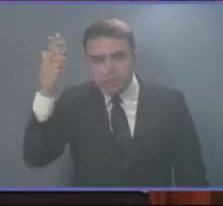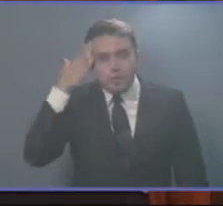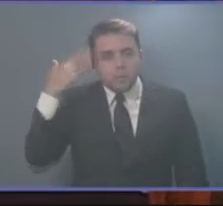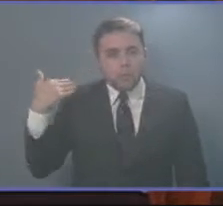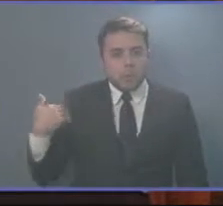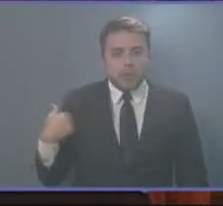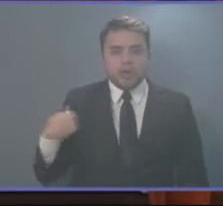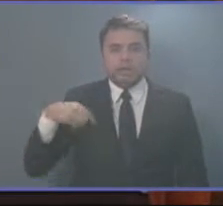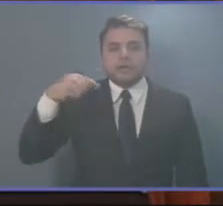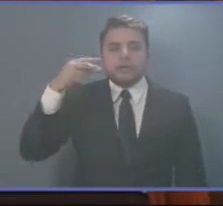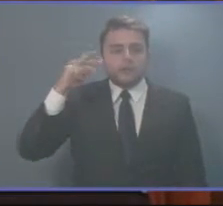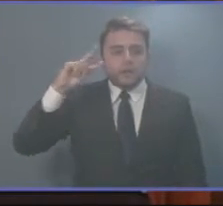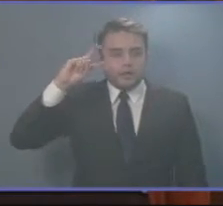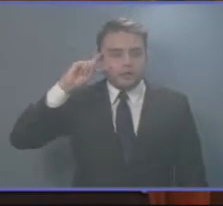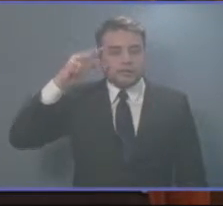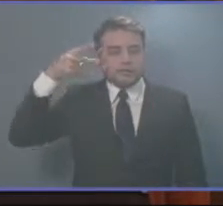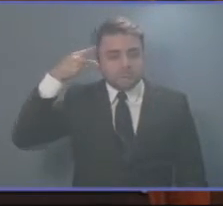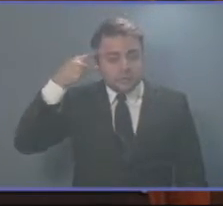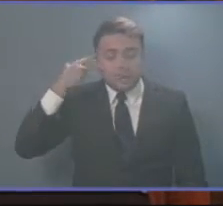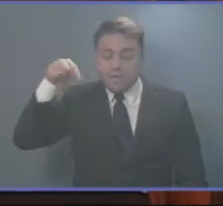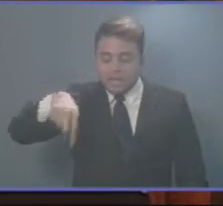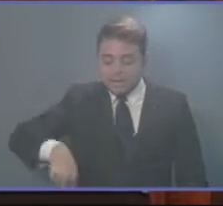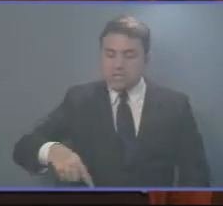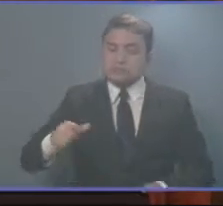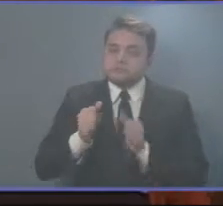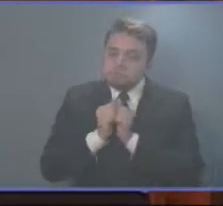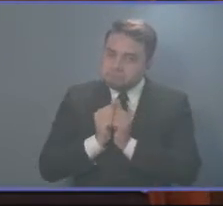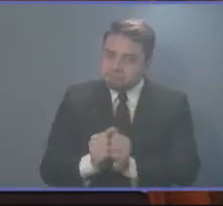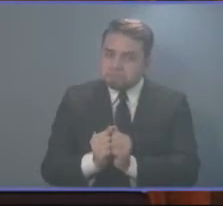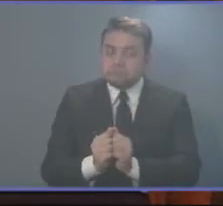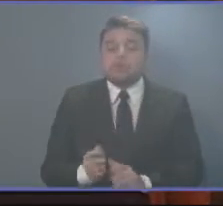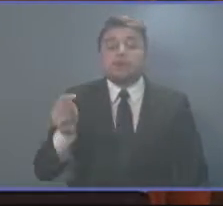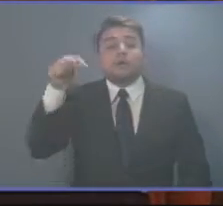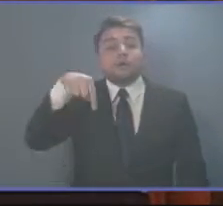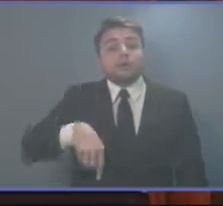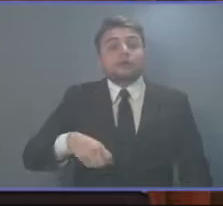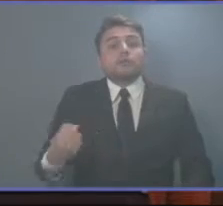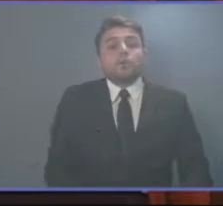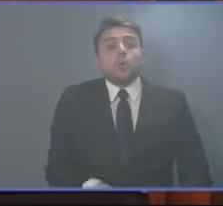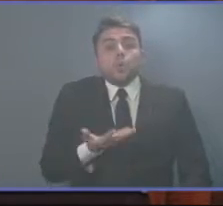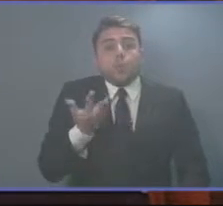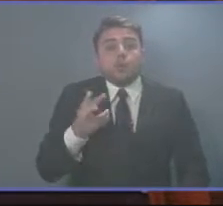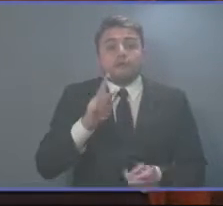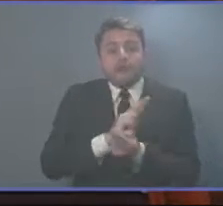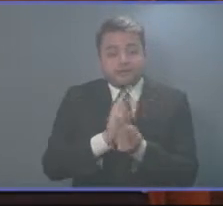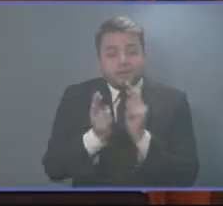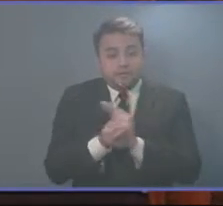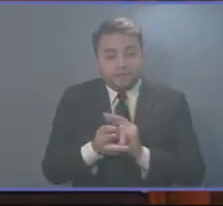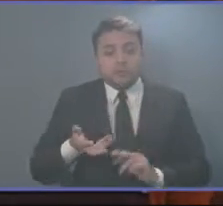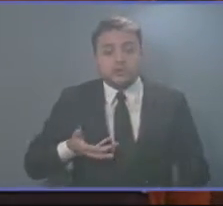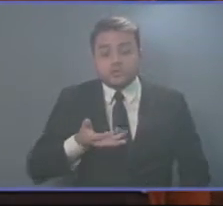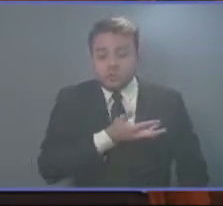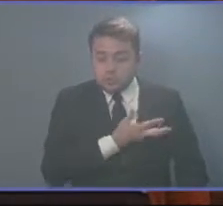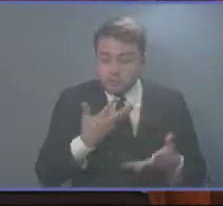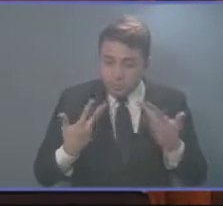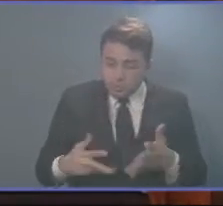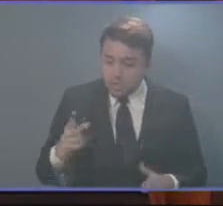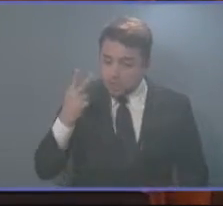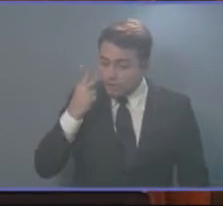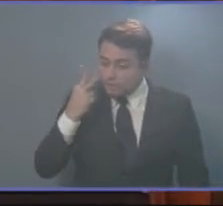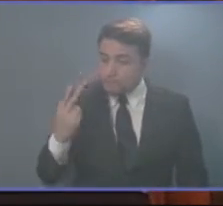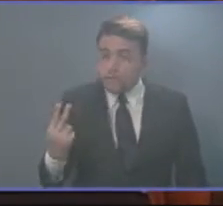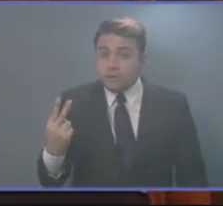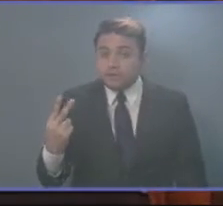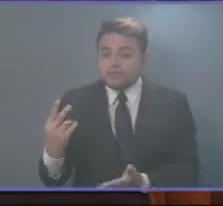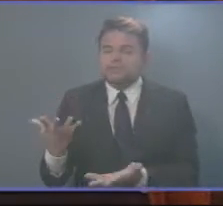Celedón. Sin duda alguna, con esta reforma constitucional estamos visibilizando a una